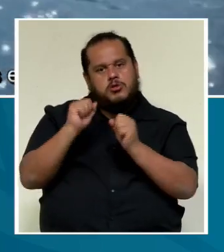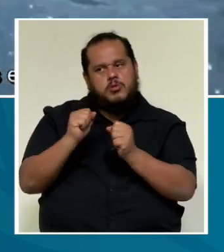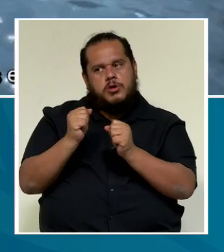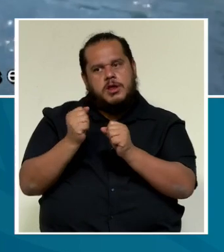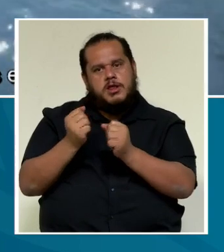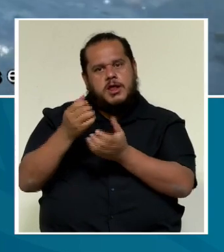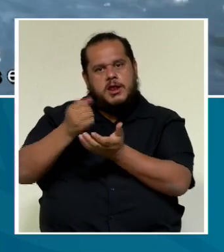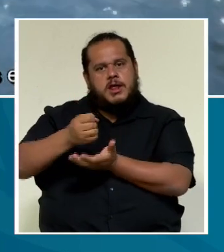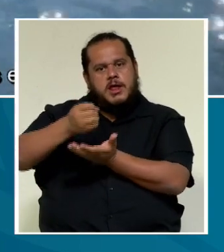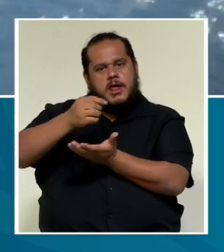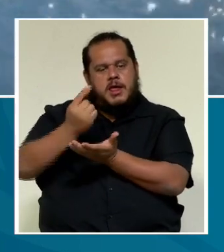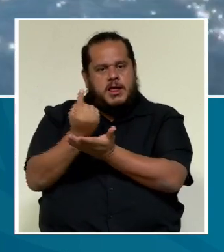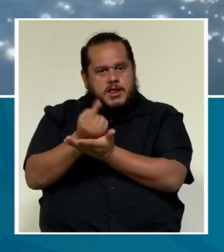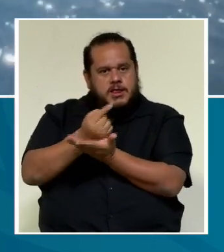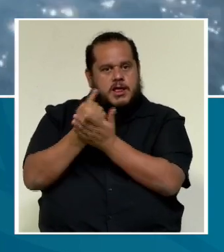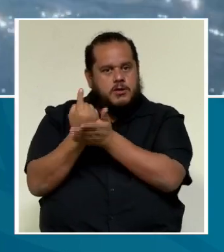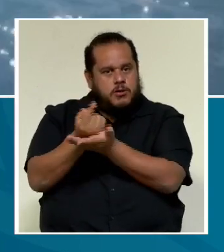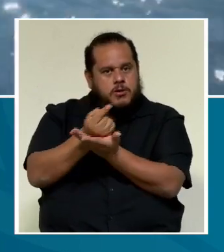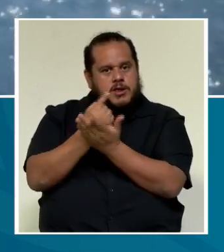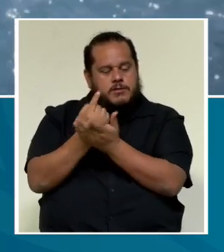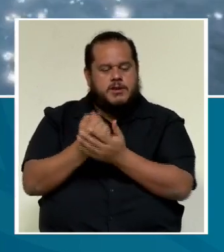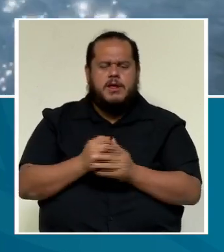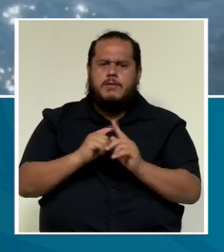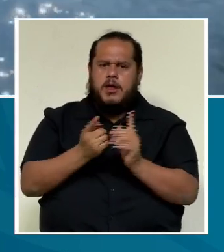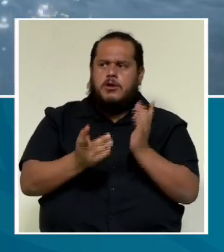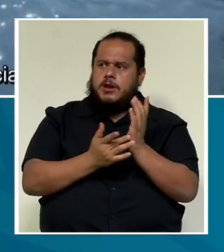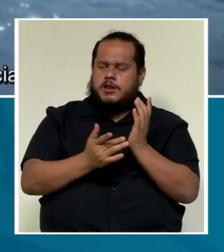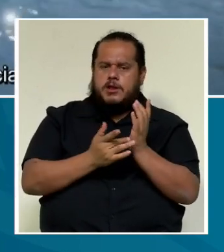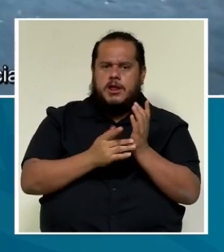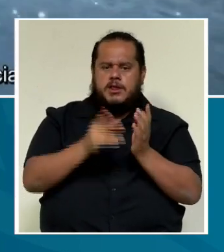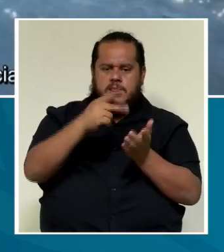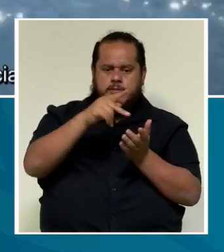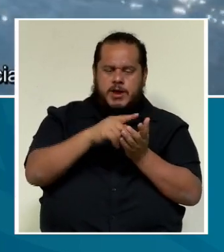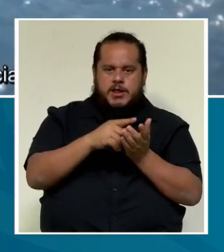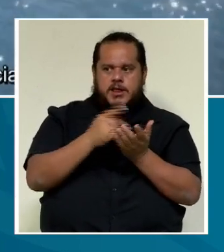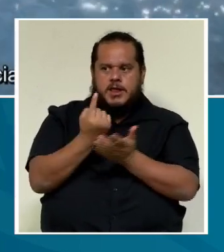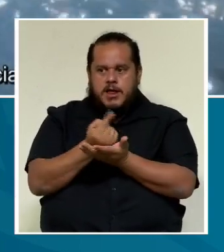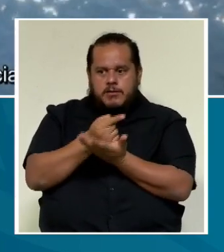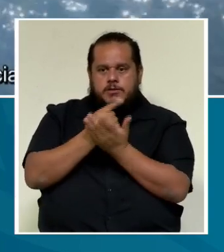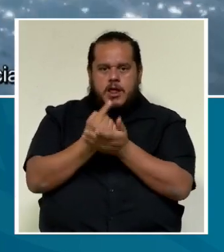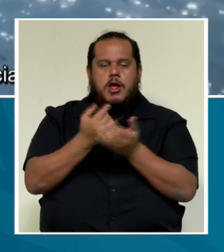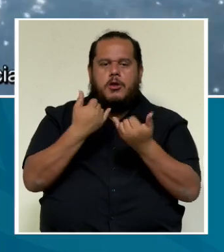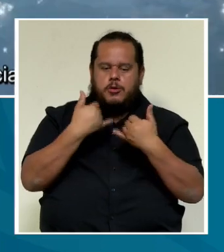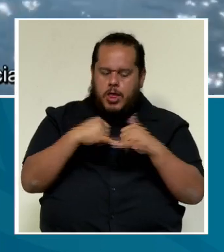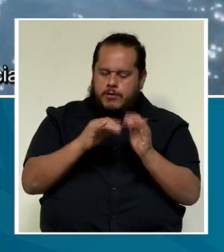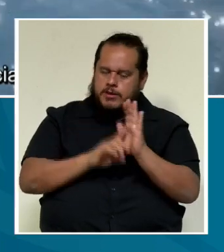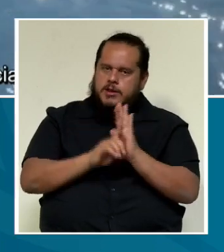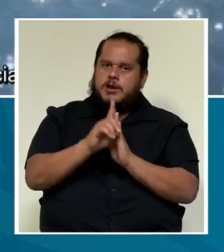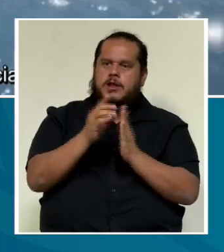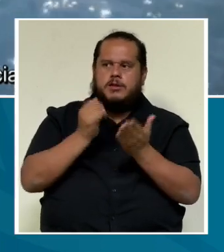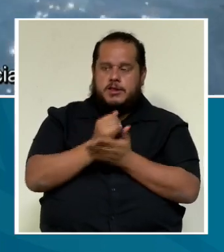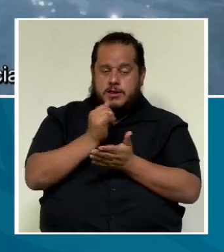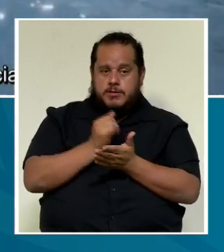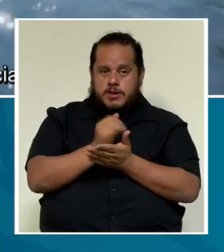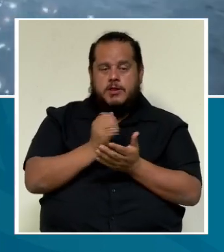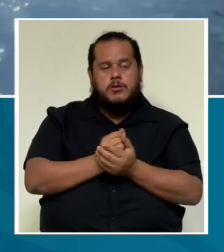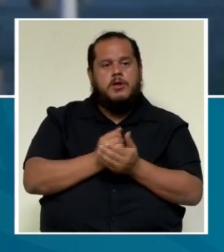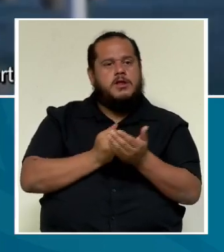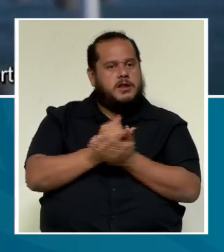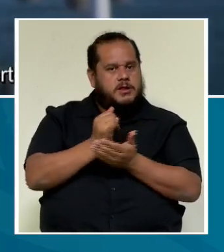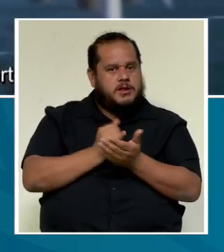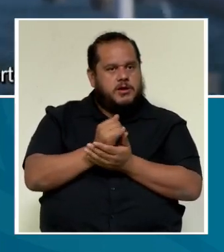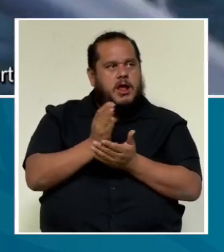medio de tecnologías flotantes. Sin embargo, la tecnología de parques eólicos flotantes está en desarrollo, apenas está en investigación, se han desarrollado